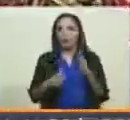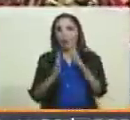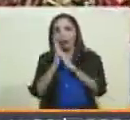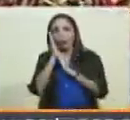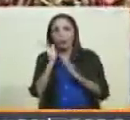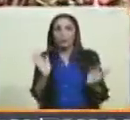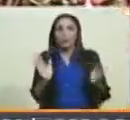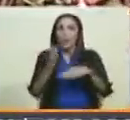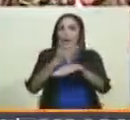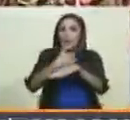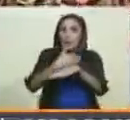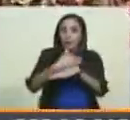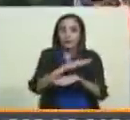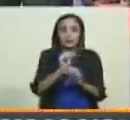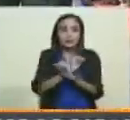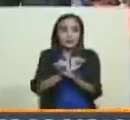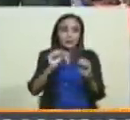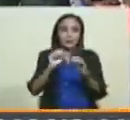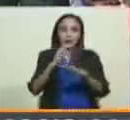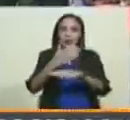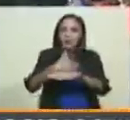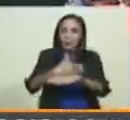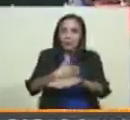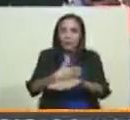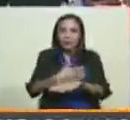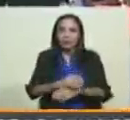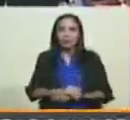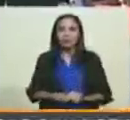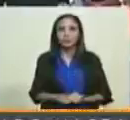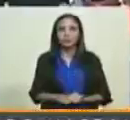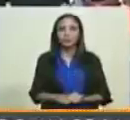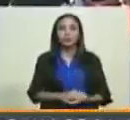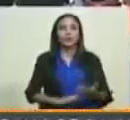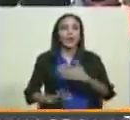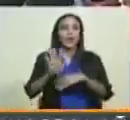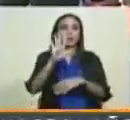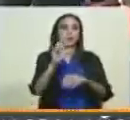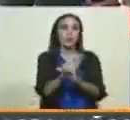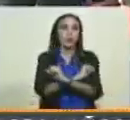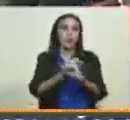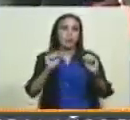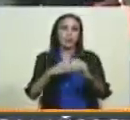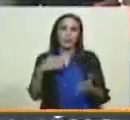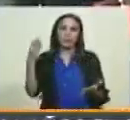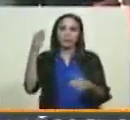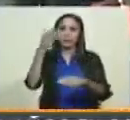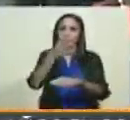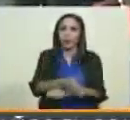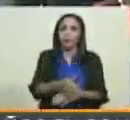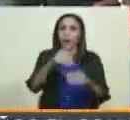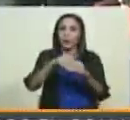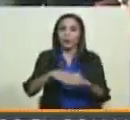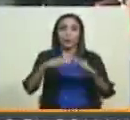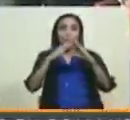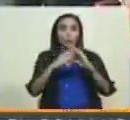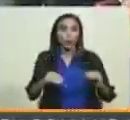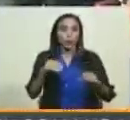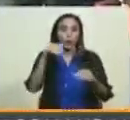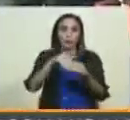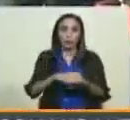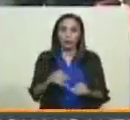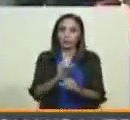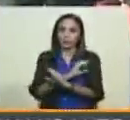Nos levantamos temprano. Y a las 5 de la mañana, todos a los centros de